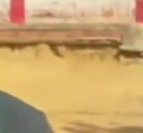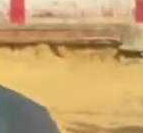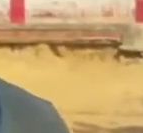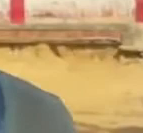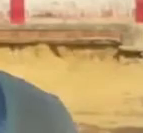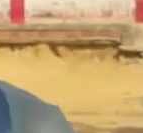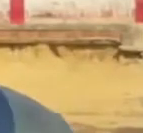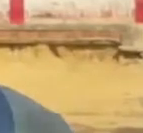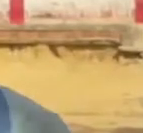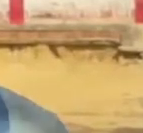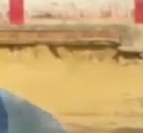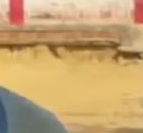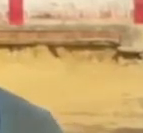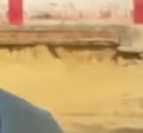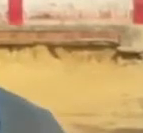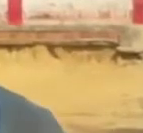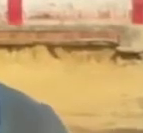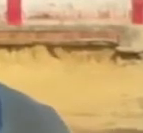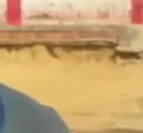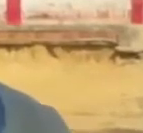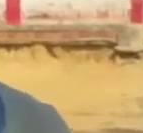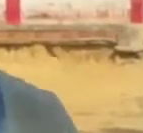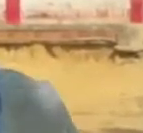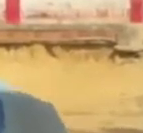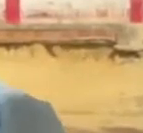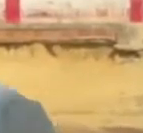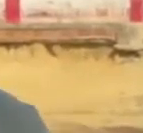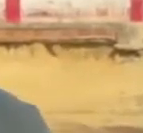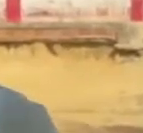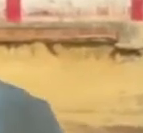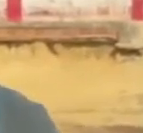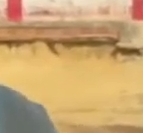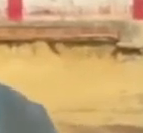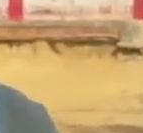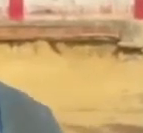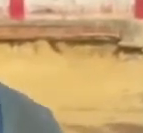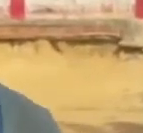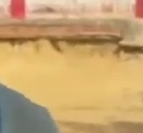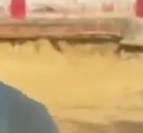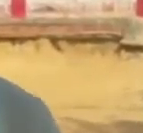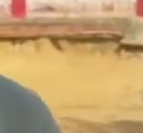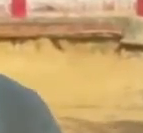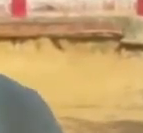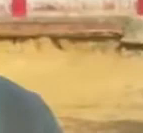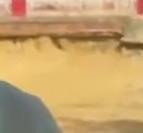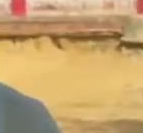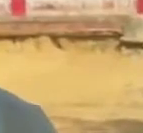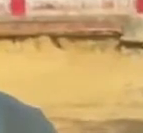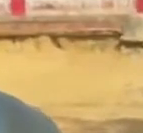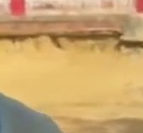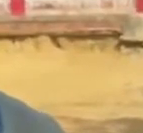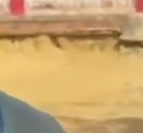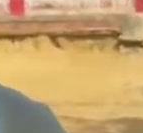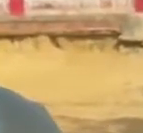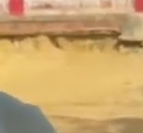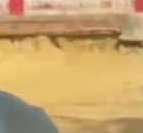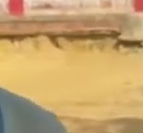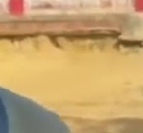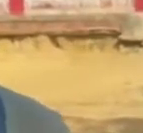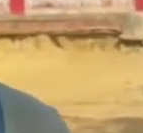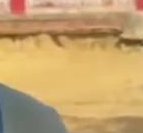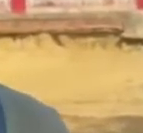acá. Nosotros, la comunidad, estamos muy contentos, agradecidos, porque es un colegio de